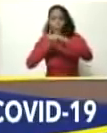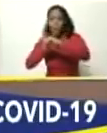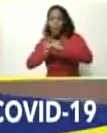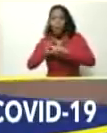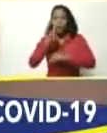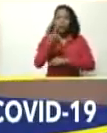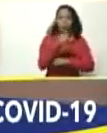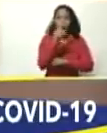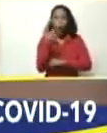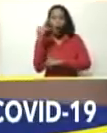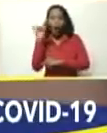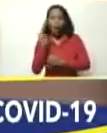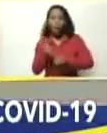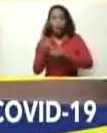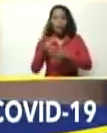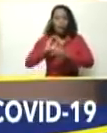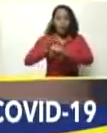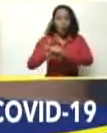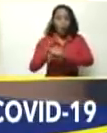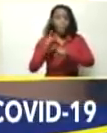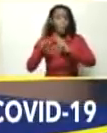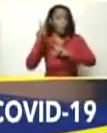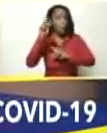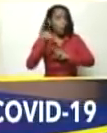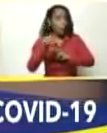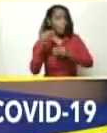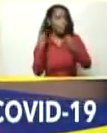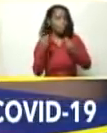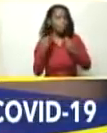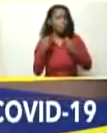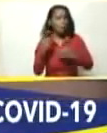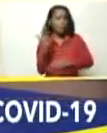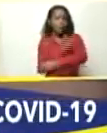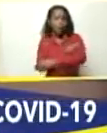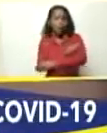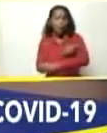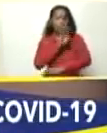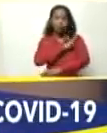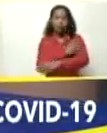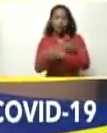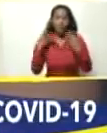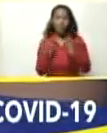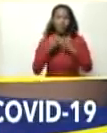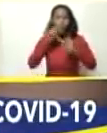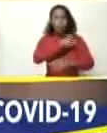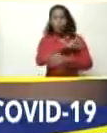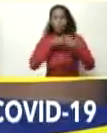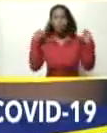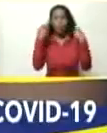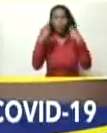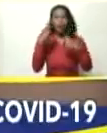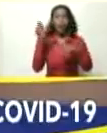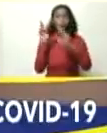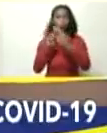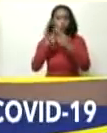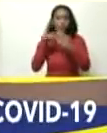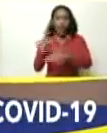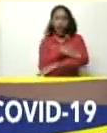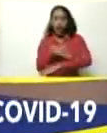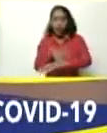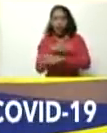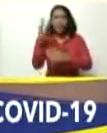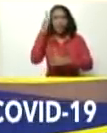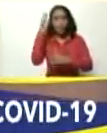o no COVID, pero también para vacunar, con el poder popular que conocen sus calles, que conocen